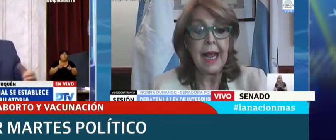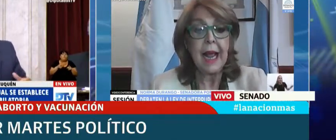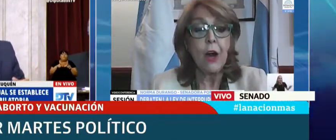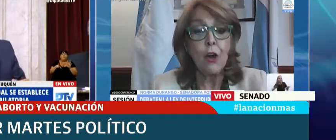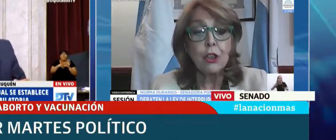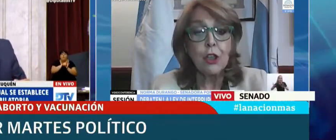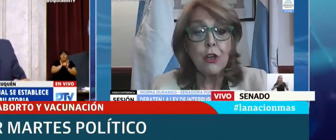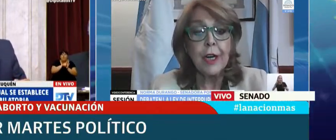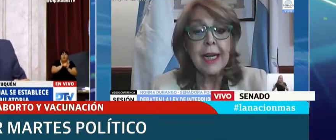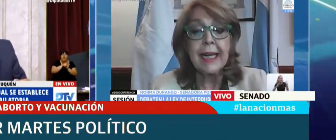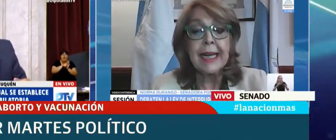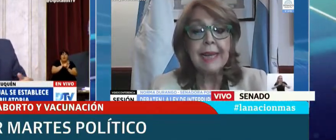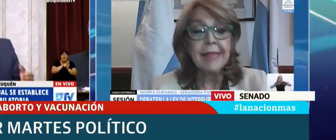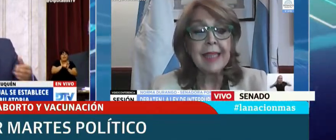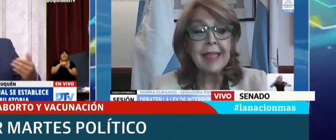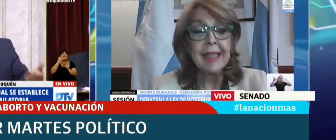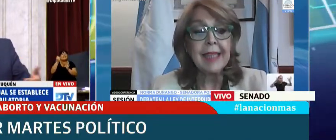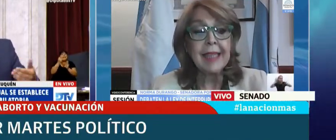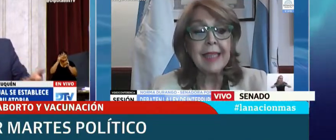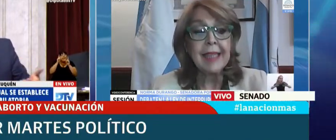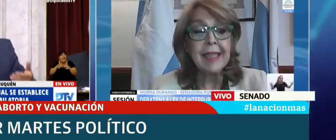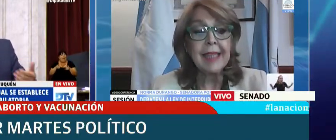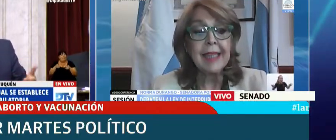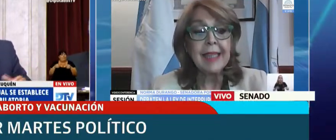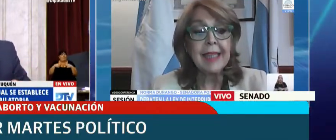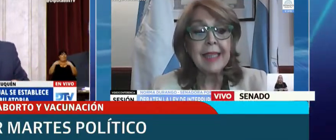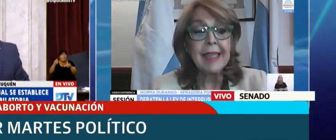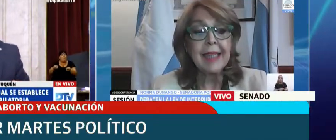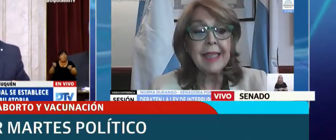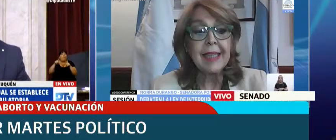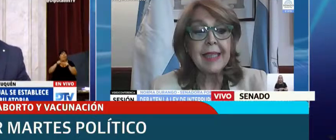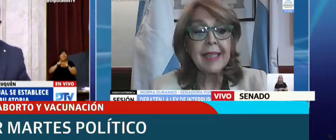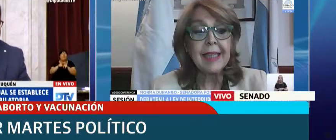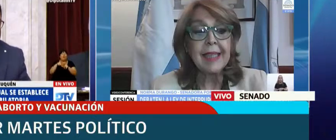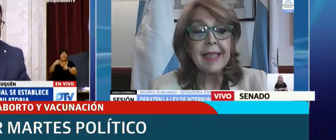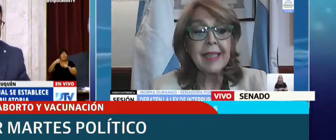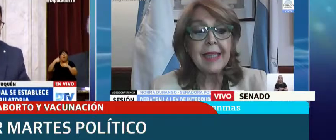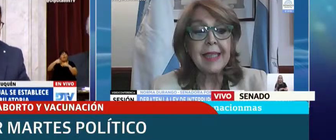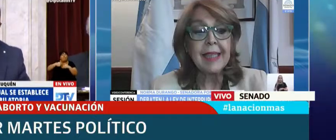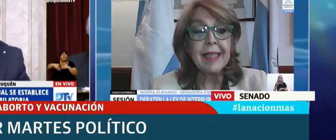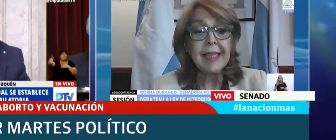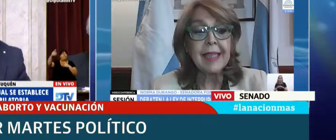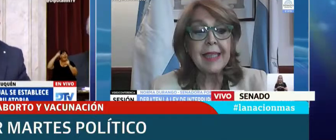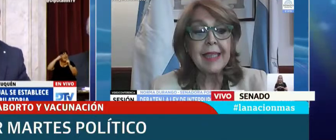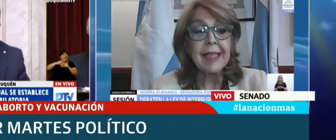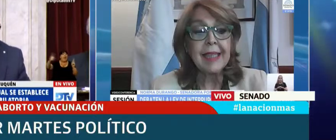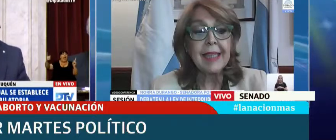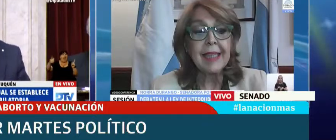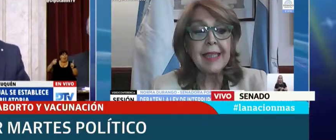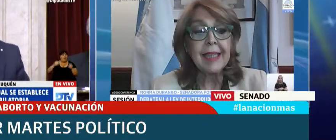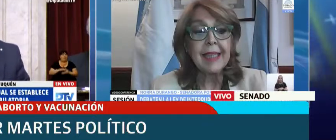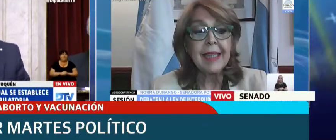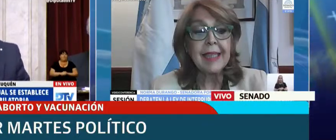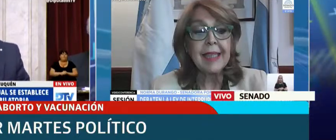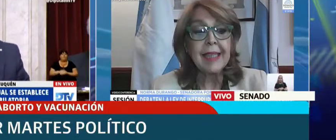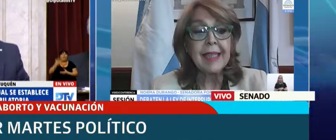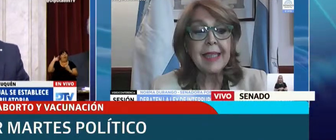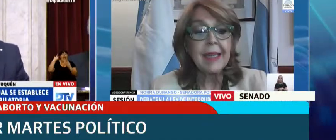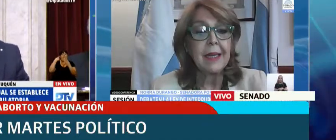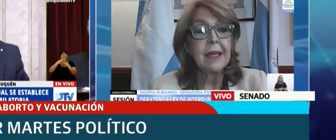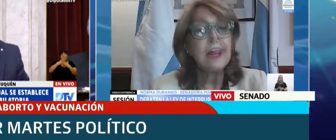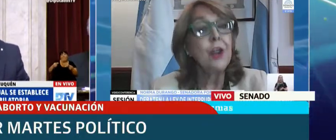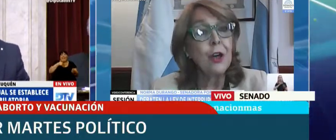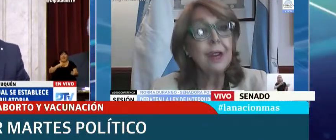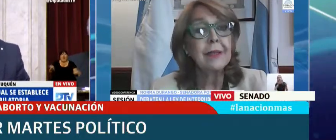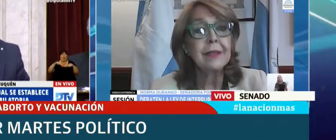dosis y demás que por lo menos la vacuna en el año termina con una primera etapa de vacunación por eso yo creo que lo que están buscando